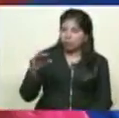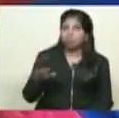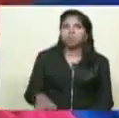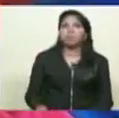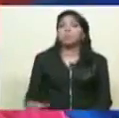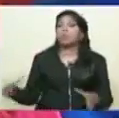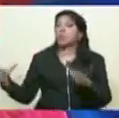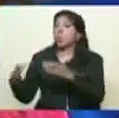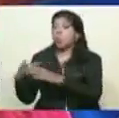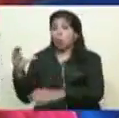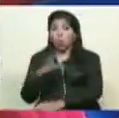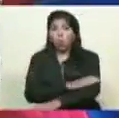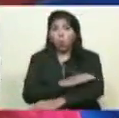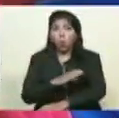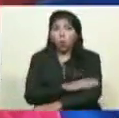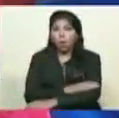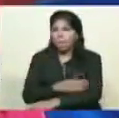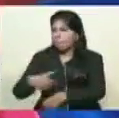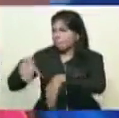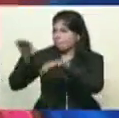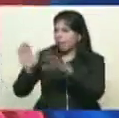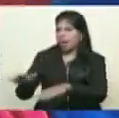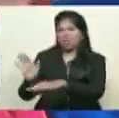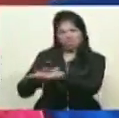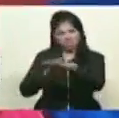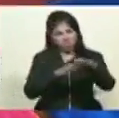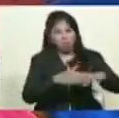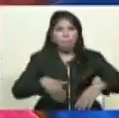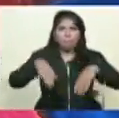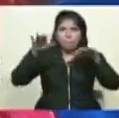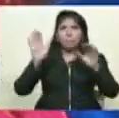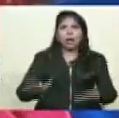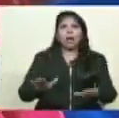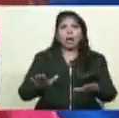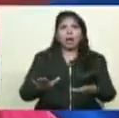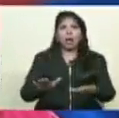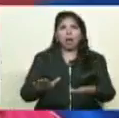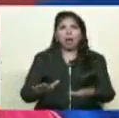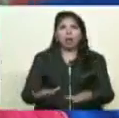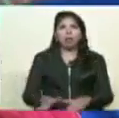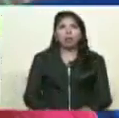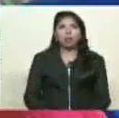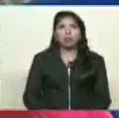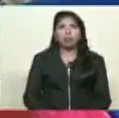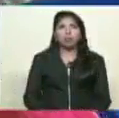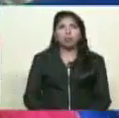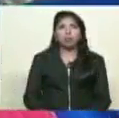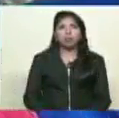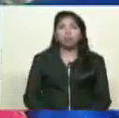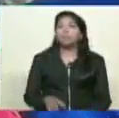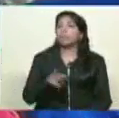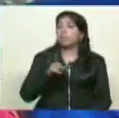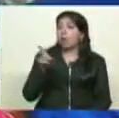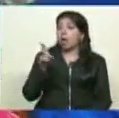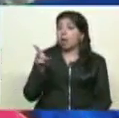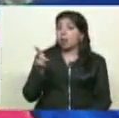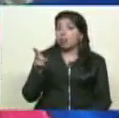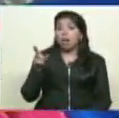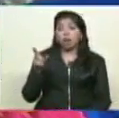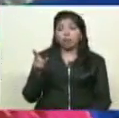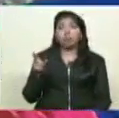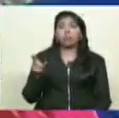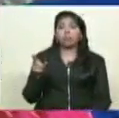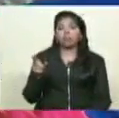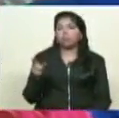derecha llamó a paro, ahorita cuando la elección es la constituyente, se nos paró allá Cerámica Caribe, se nos